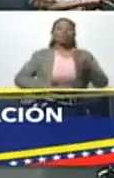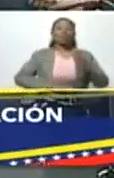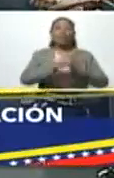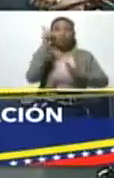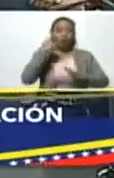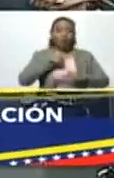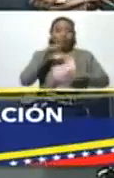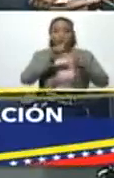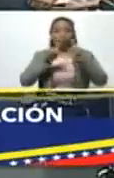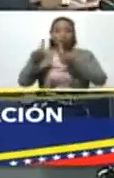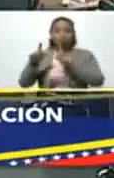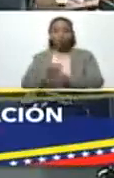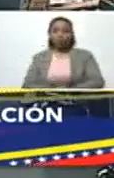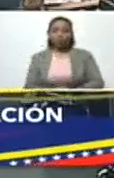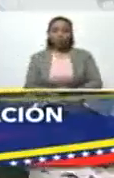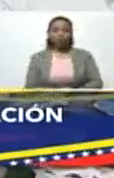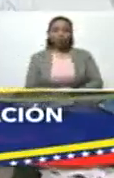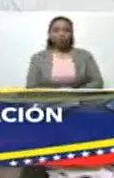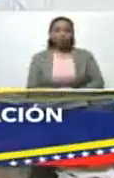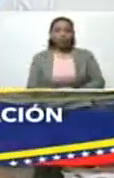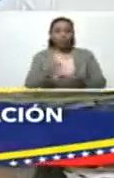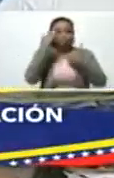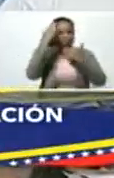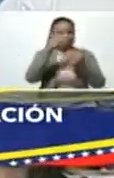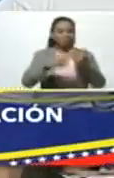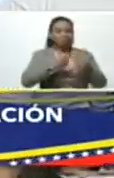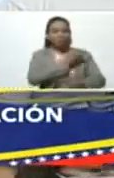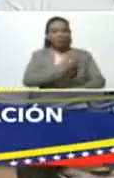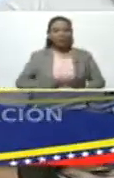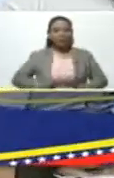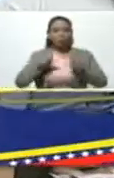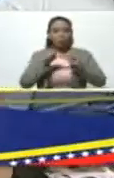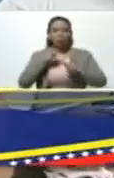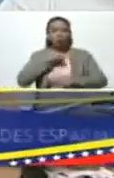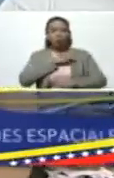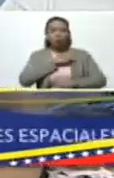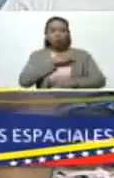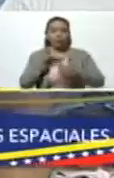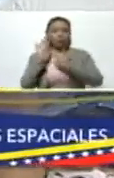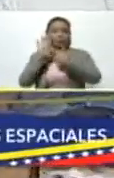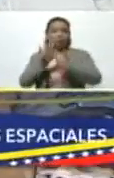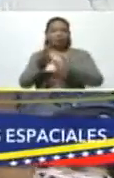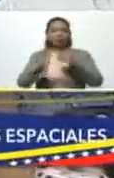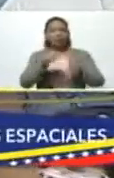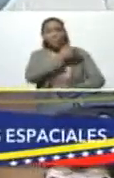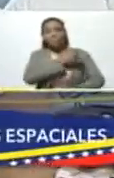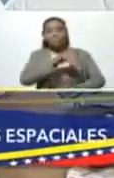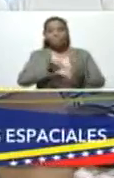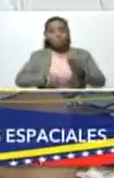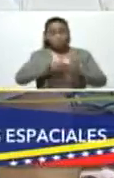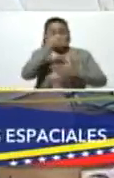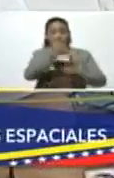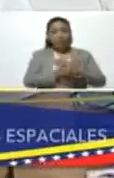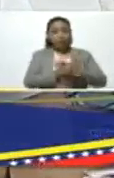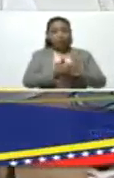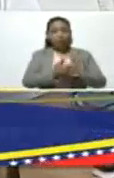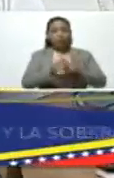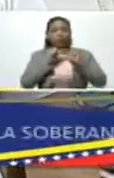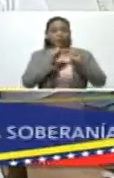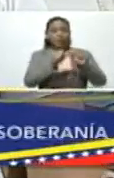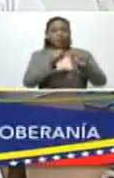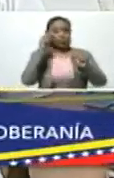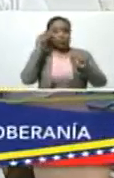nuestro laboratorio. Saludos, presidente. A continuación vamos a presentarle el proyecto de seguimiento y monitoreo de una estación terrena